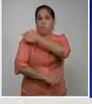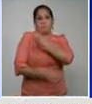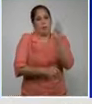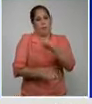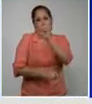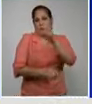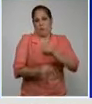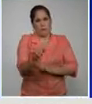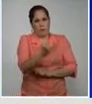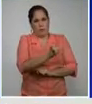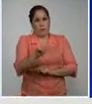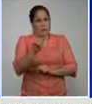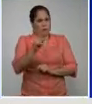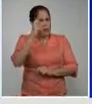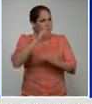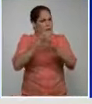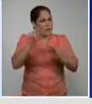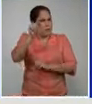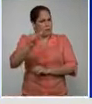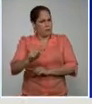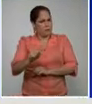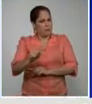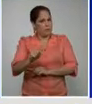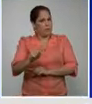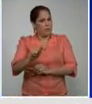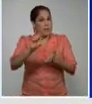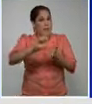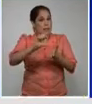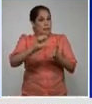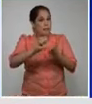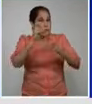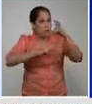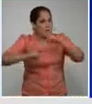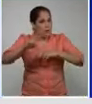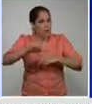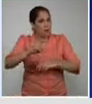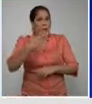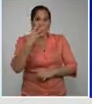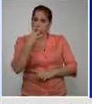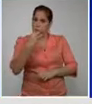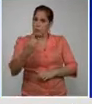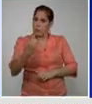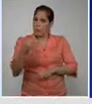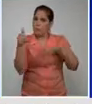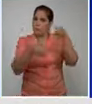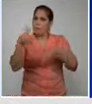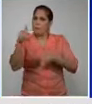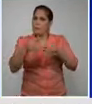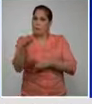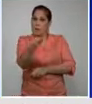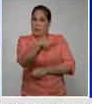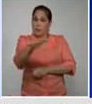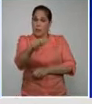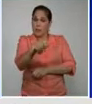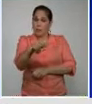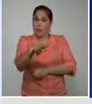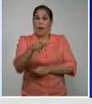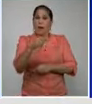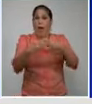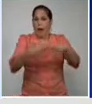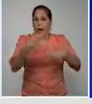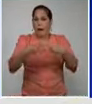conformes los científicos del Instituto Finlay de Vacunas y de todos aquellos que han participado también en la confección de